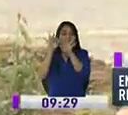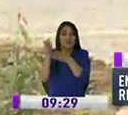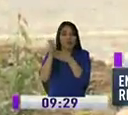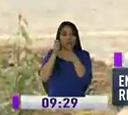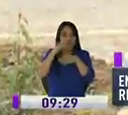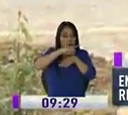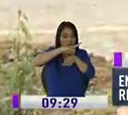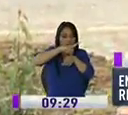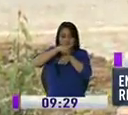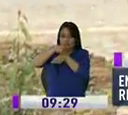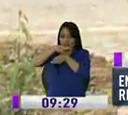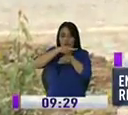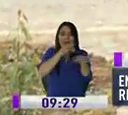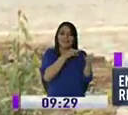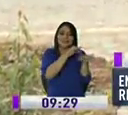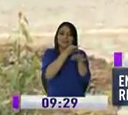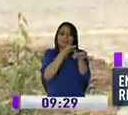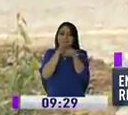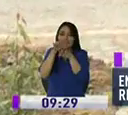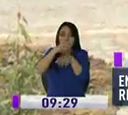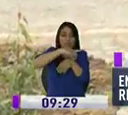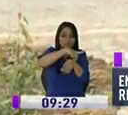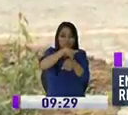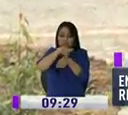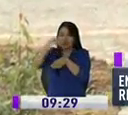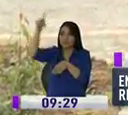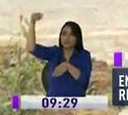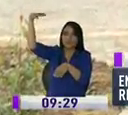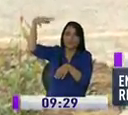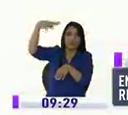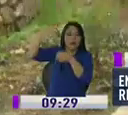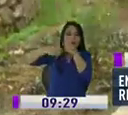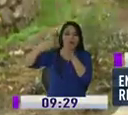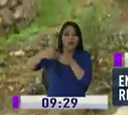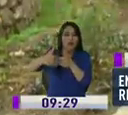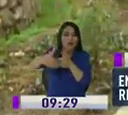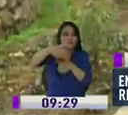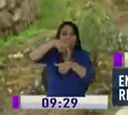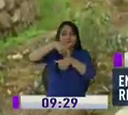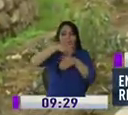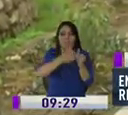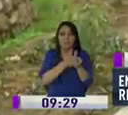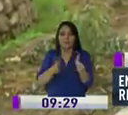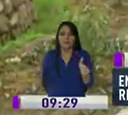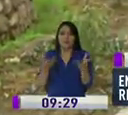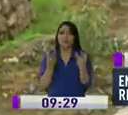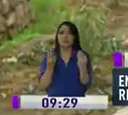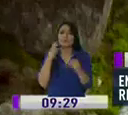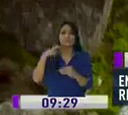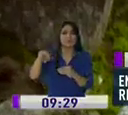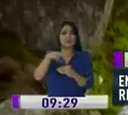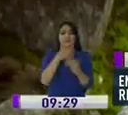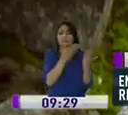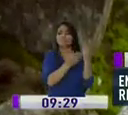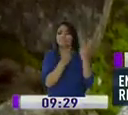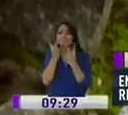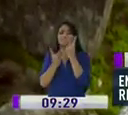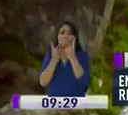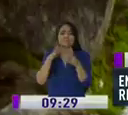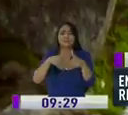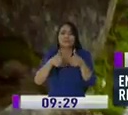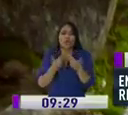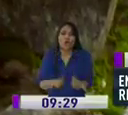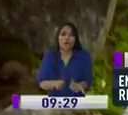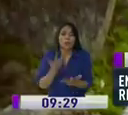podemos explicar los movimientos aparentes que genera el sol en todo el año. Aquí acuden decenas de turistas para conocer cómo